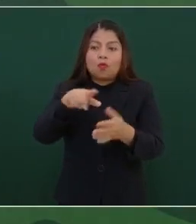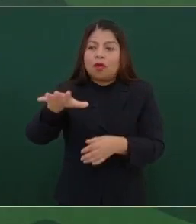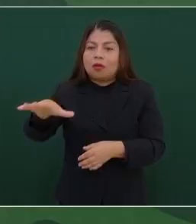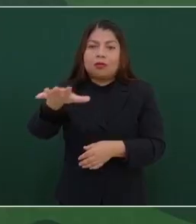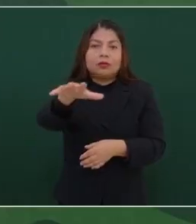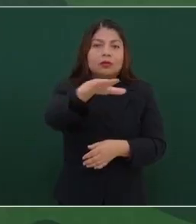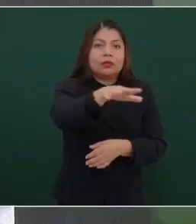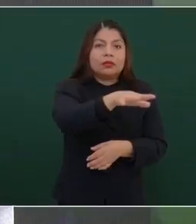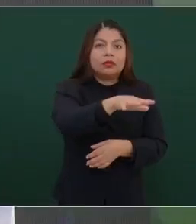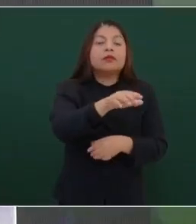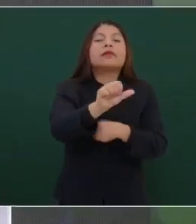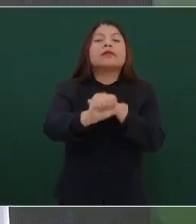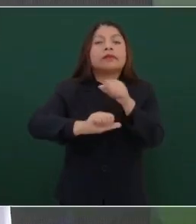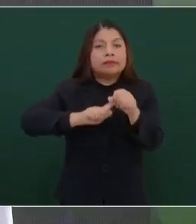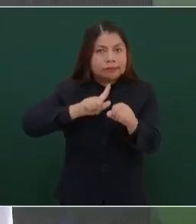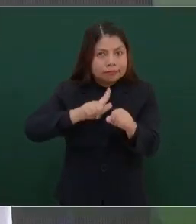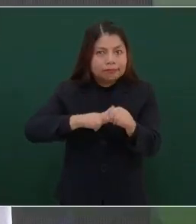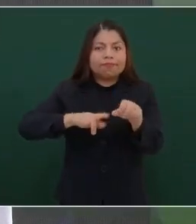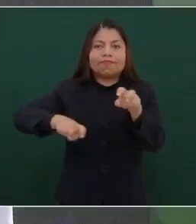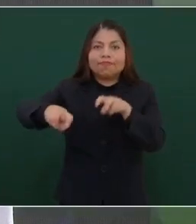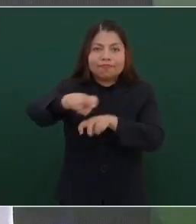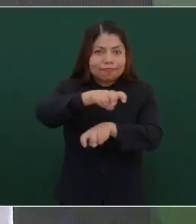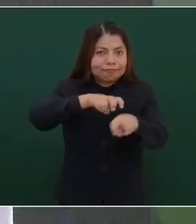de 2-3 metros,